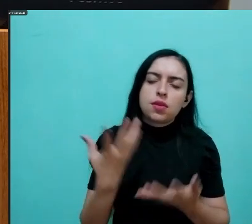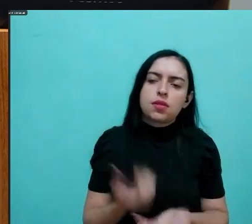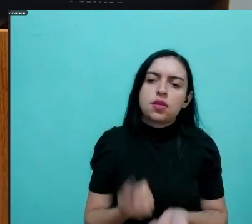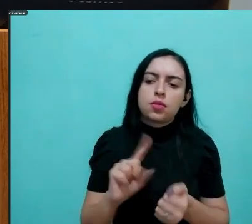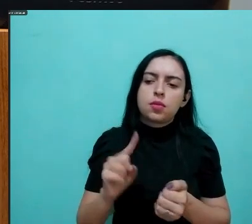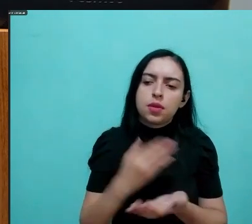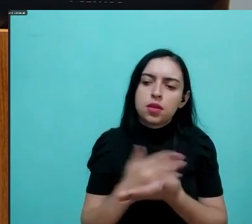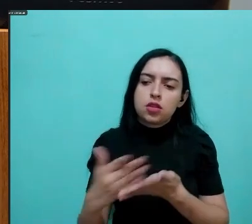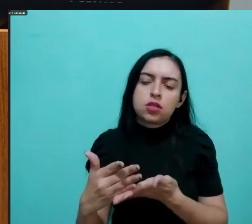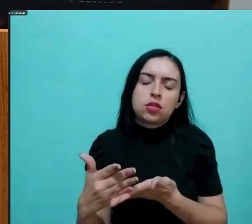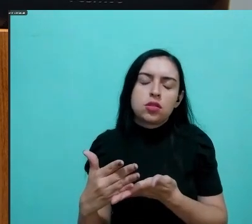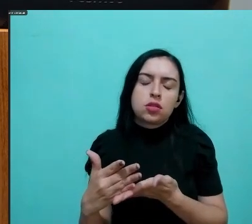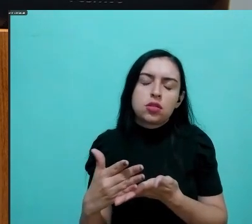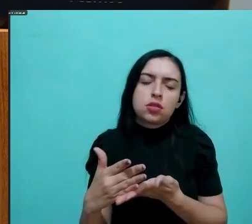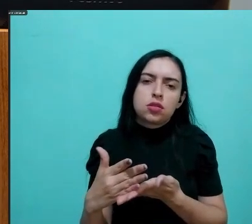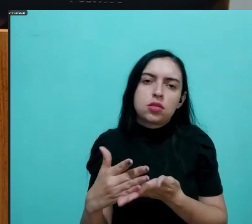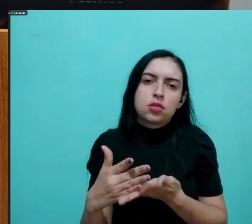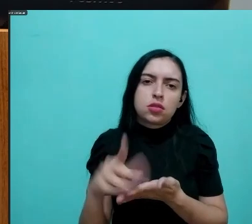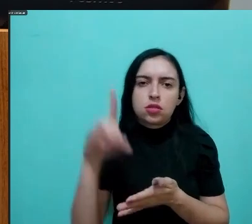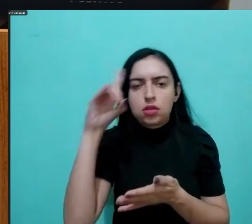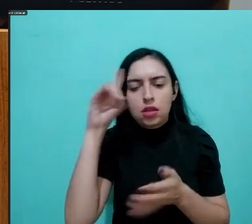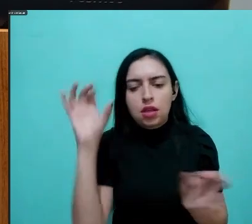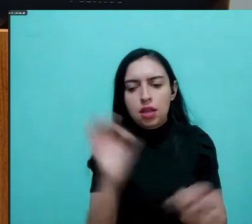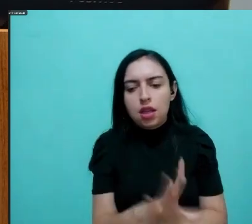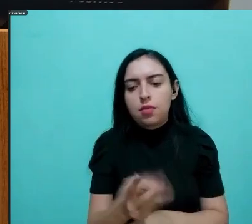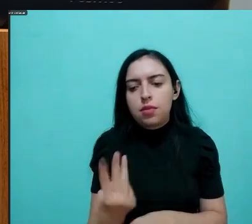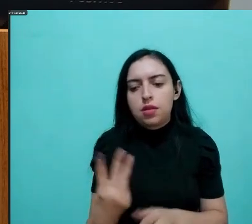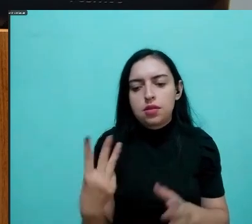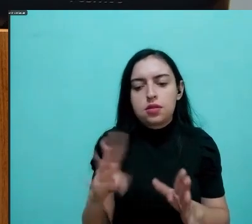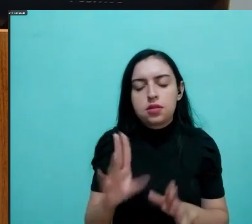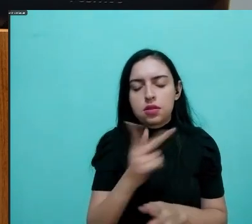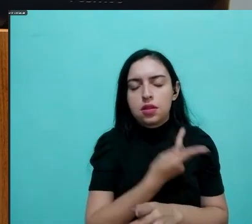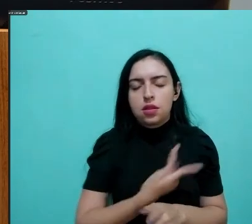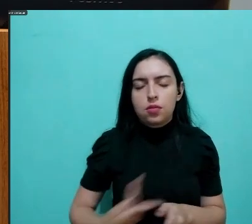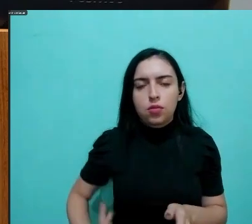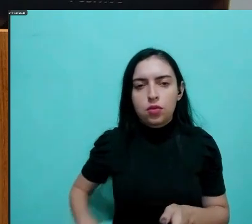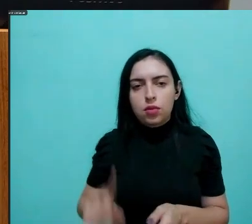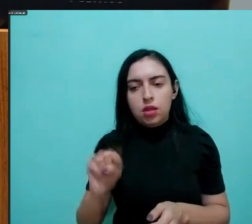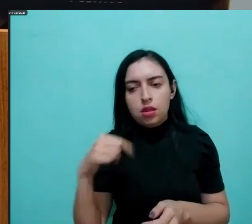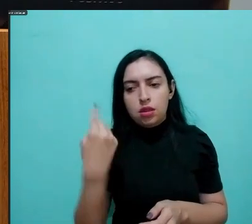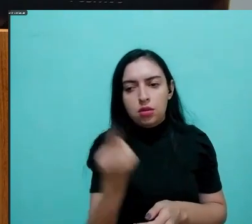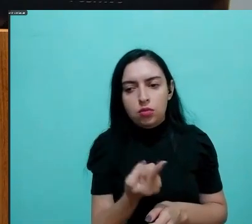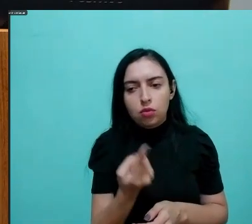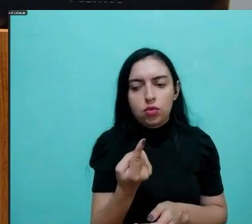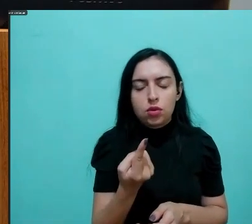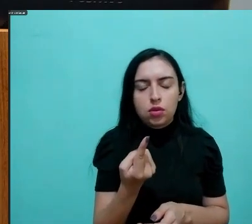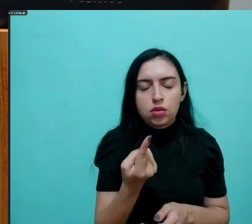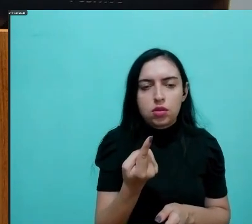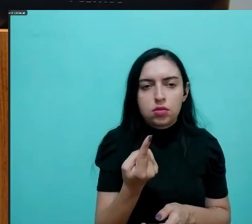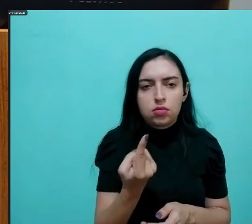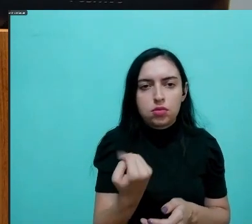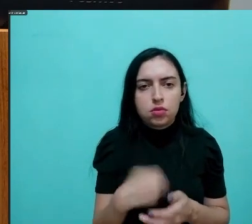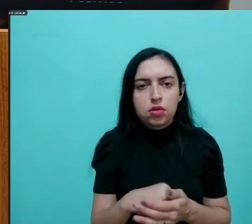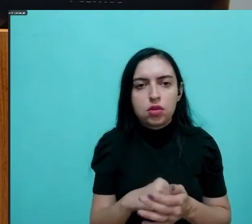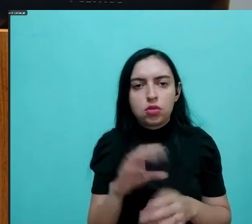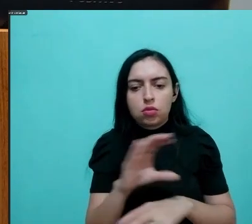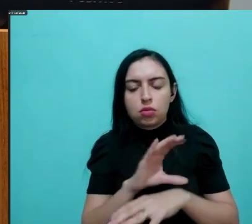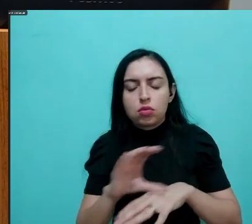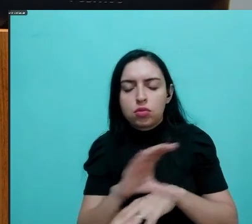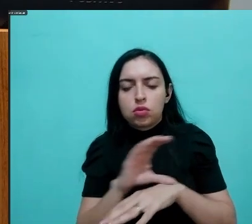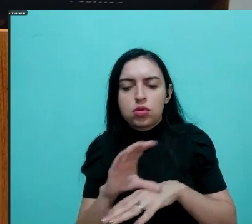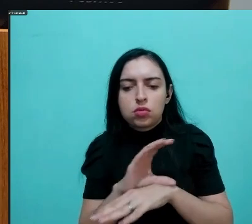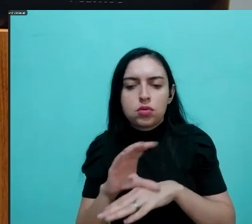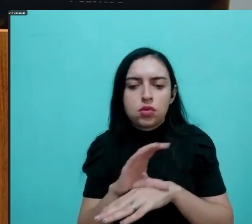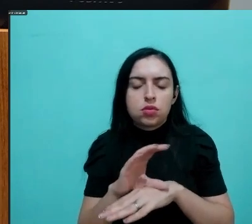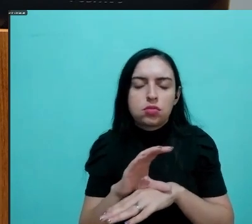momento acaba la Tercera República y que después los actas constitucionales del régimen